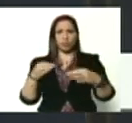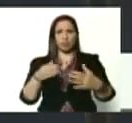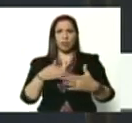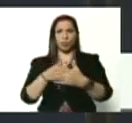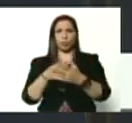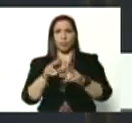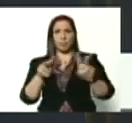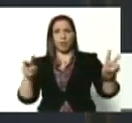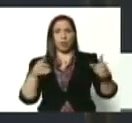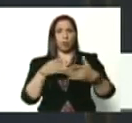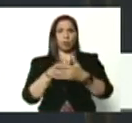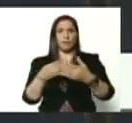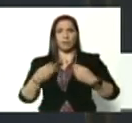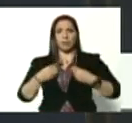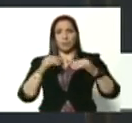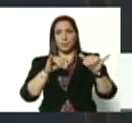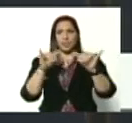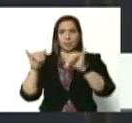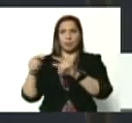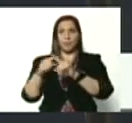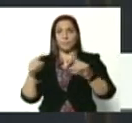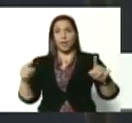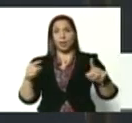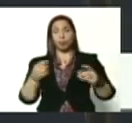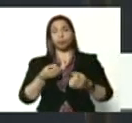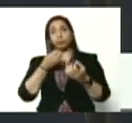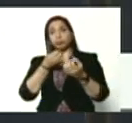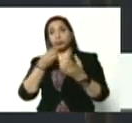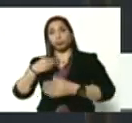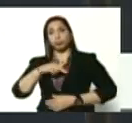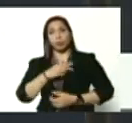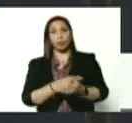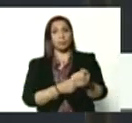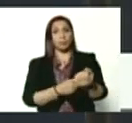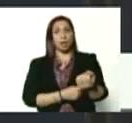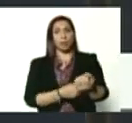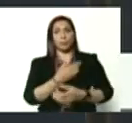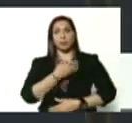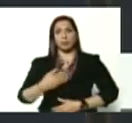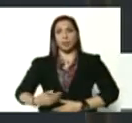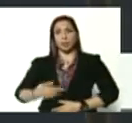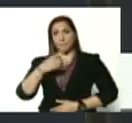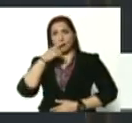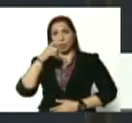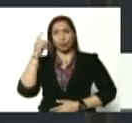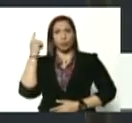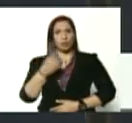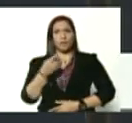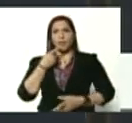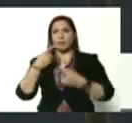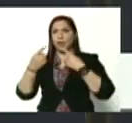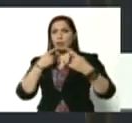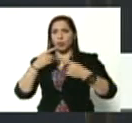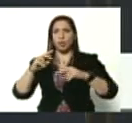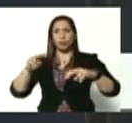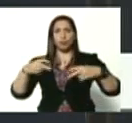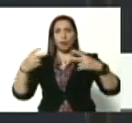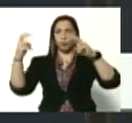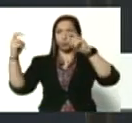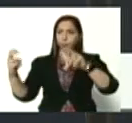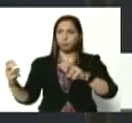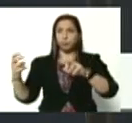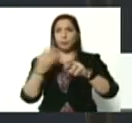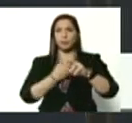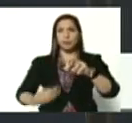contra la vida misma pero como lo ha planteado a nuestro hermano presidente nicolás maduro hay que dialogar con el nuevo presidente de eeuu